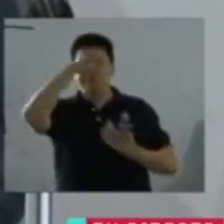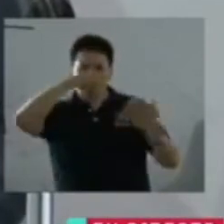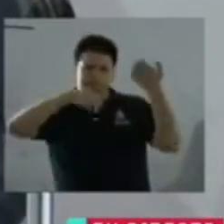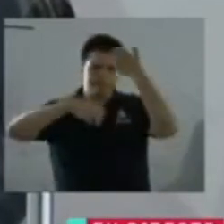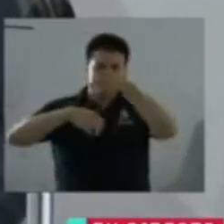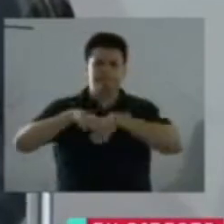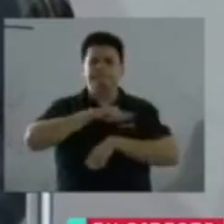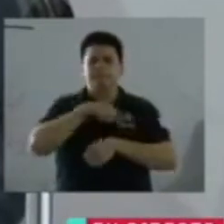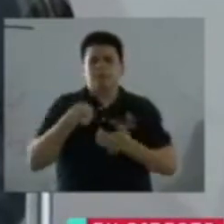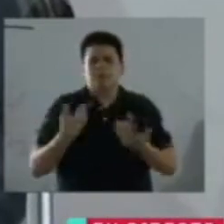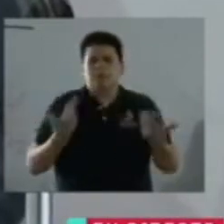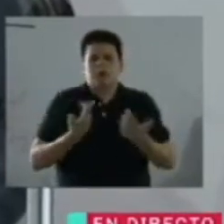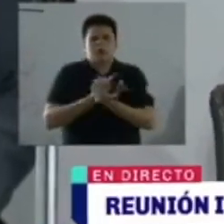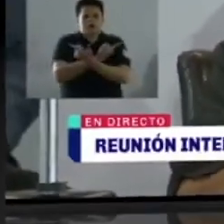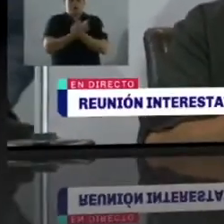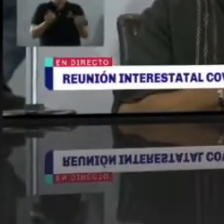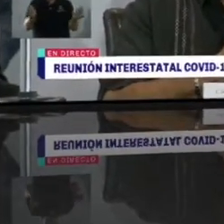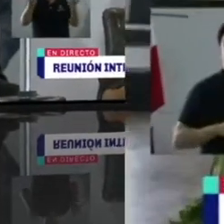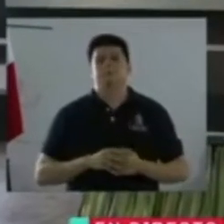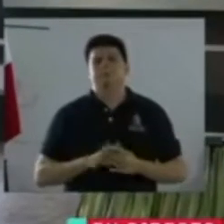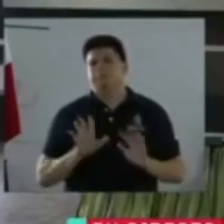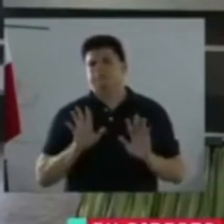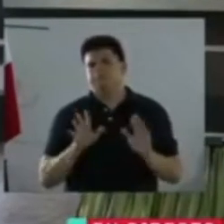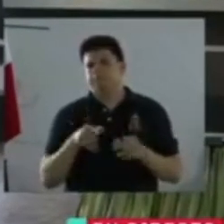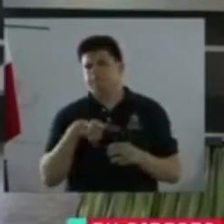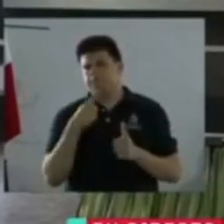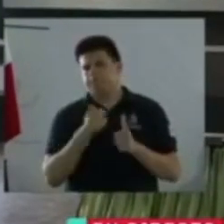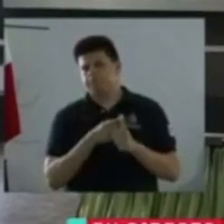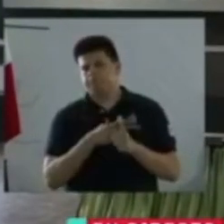aquí, es abierta esa posibilidad. Primero comentar